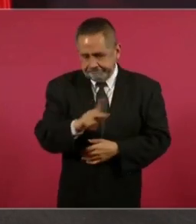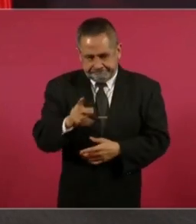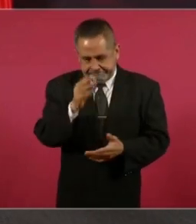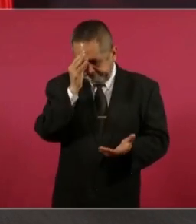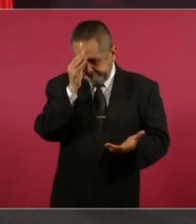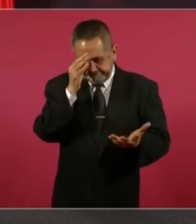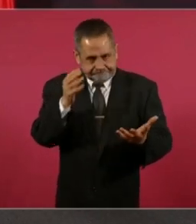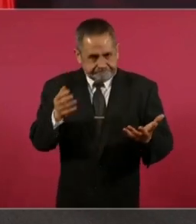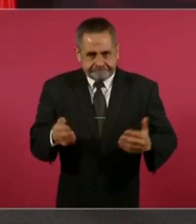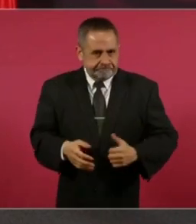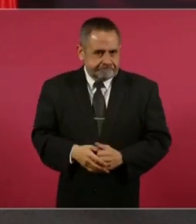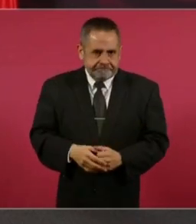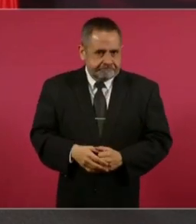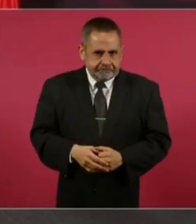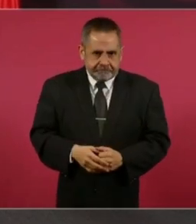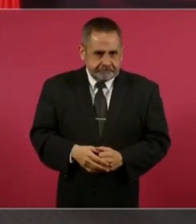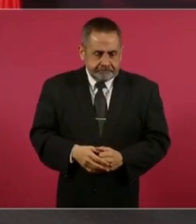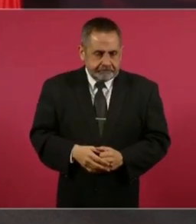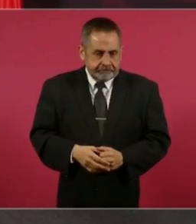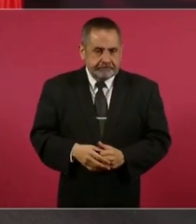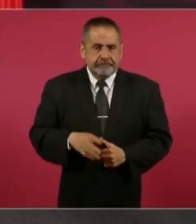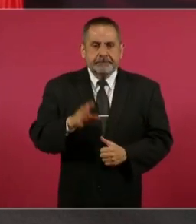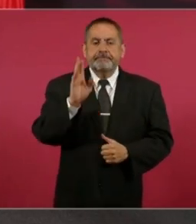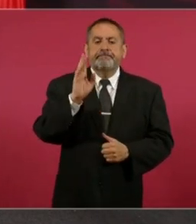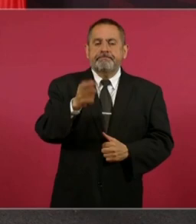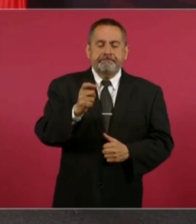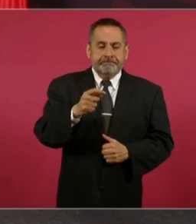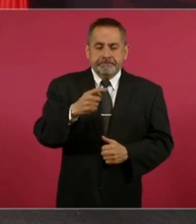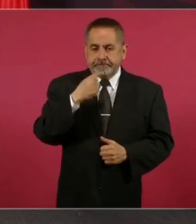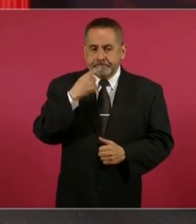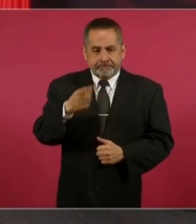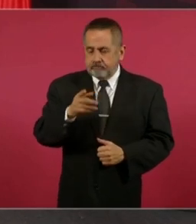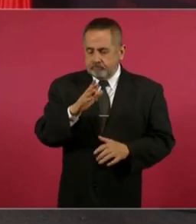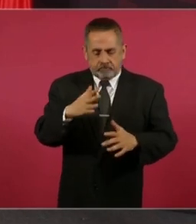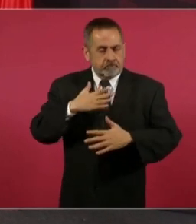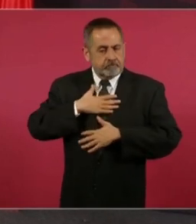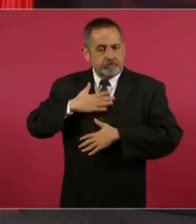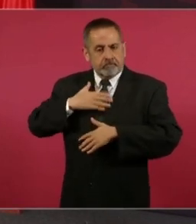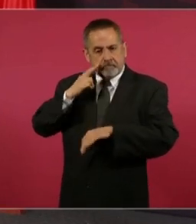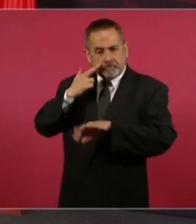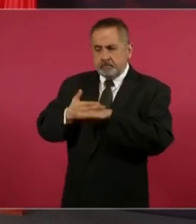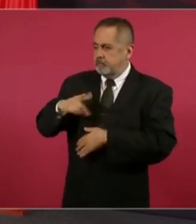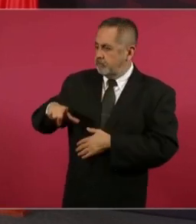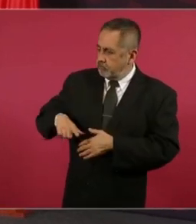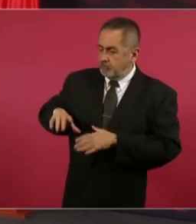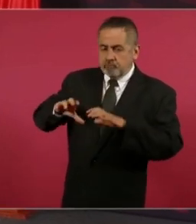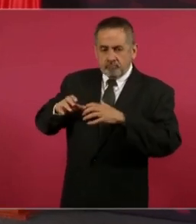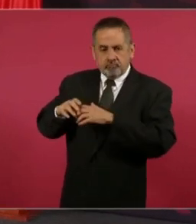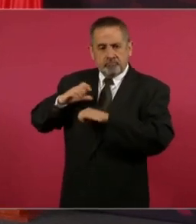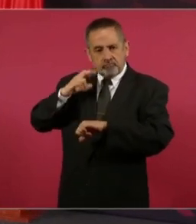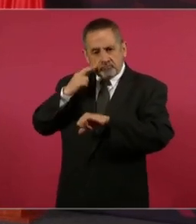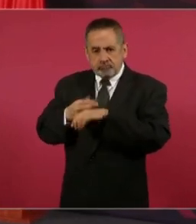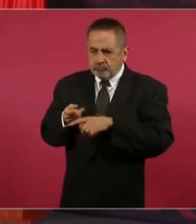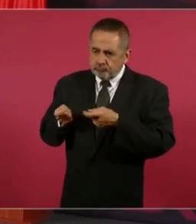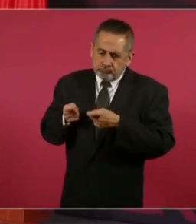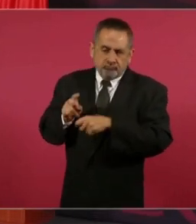ocasionó entonces el principio dijimos es el estado no